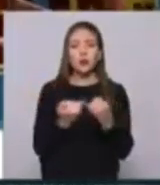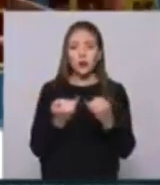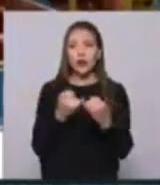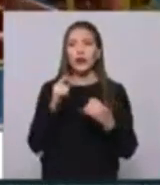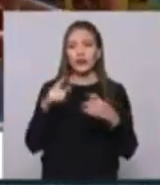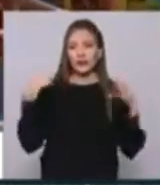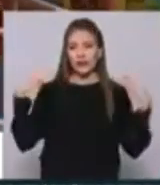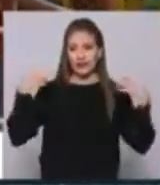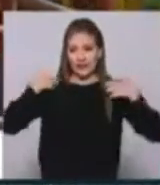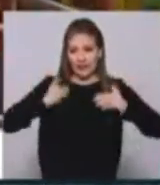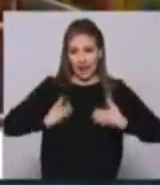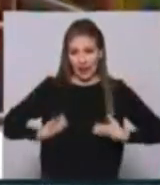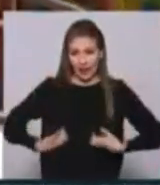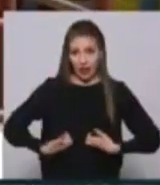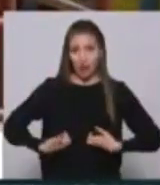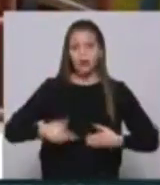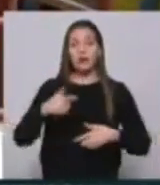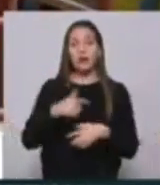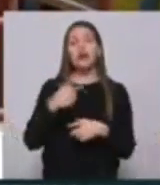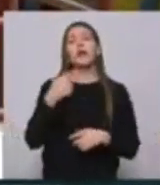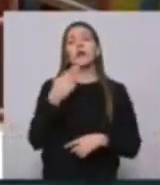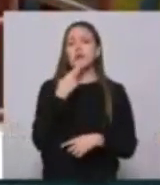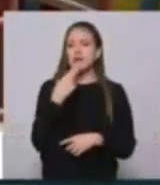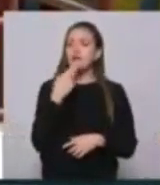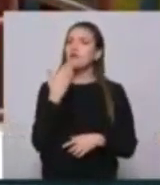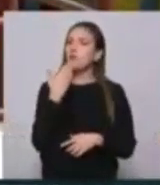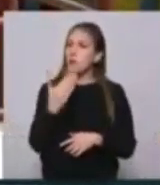Yo pienso que es una gran idea,